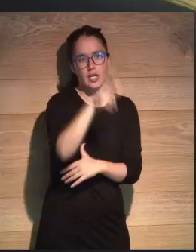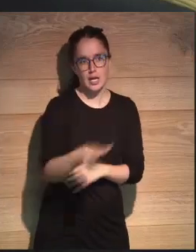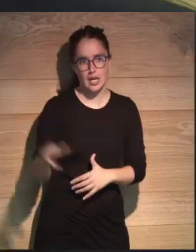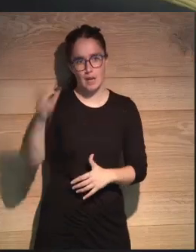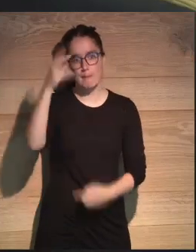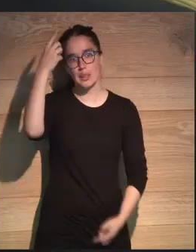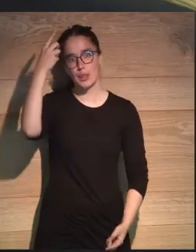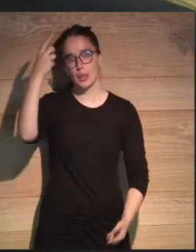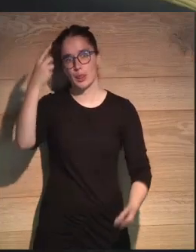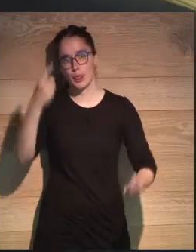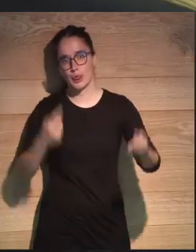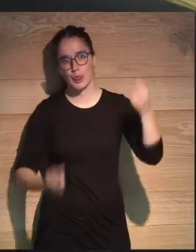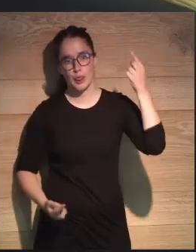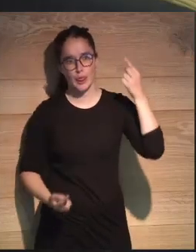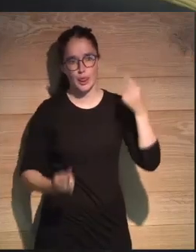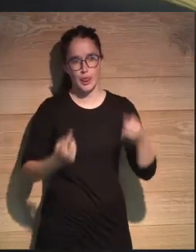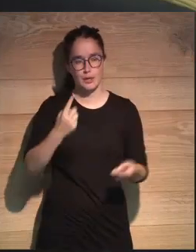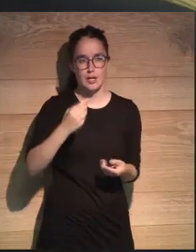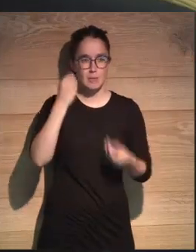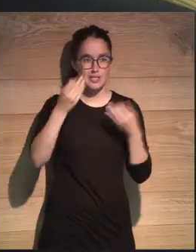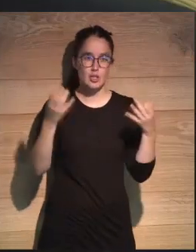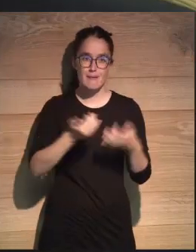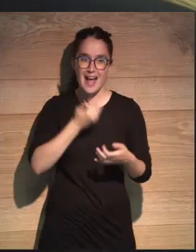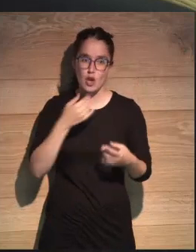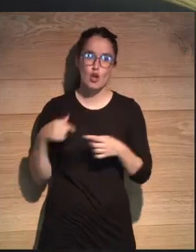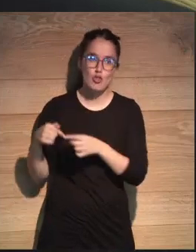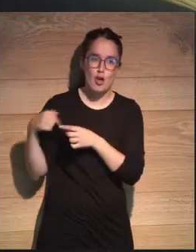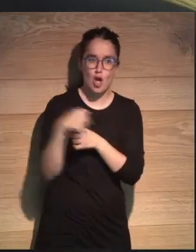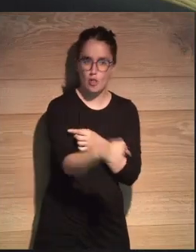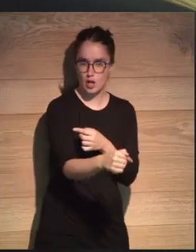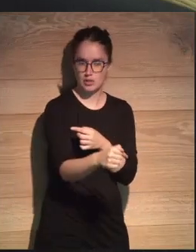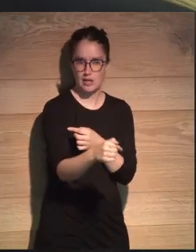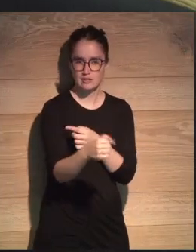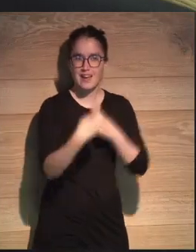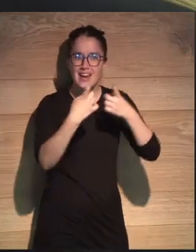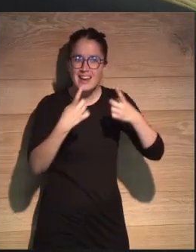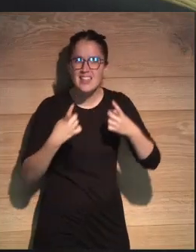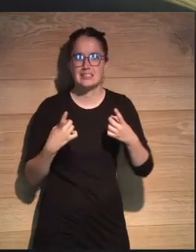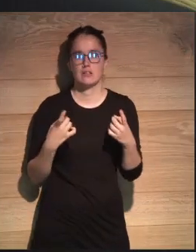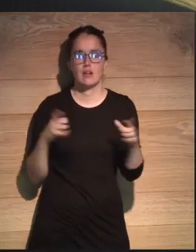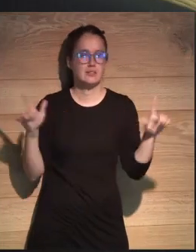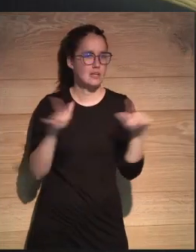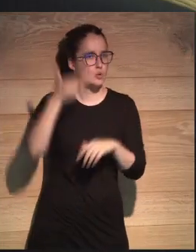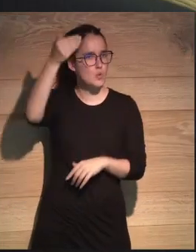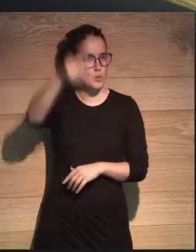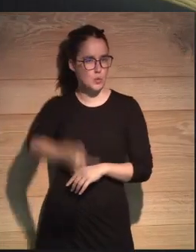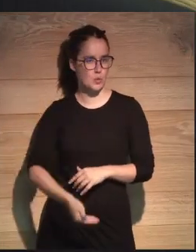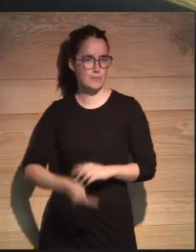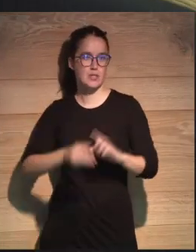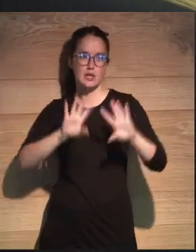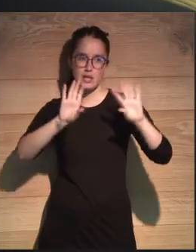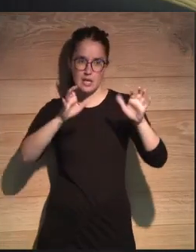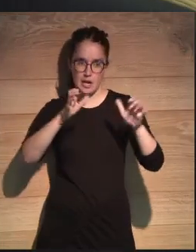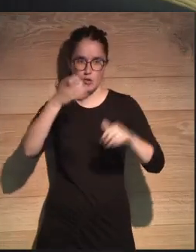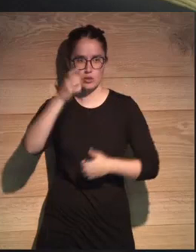insistimos puntualmente. Yo creo que tiene que ser algo continuado, y la televisión es muy importante, y la